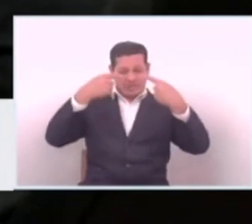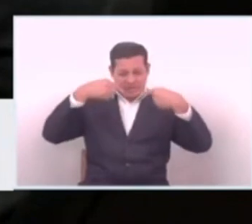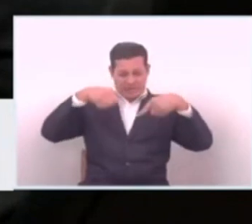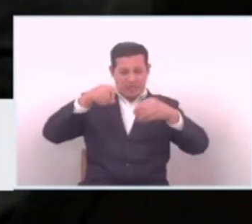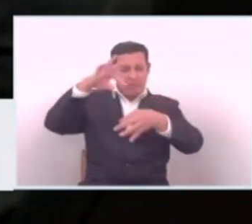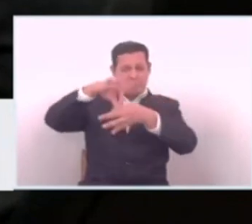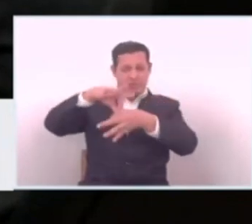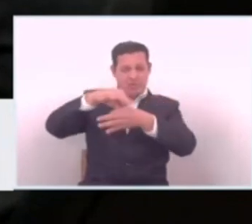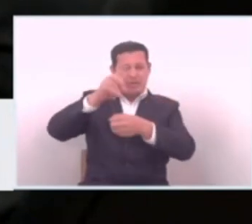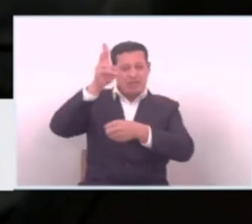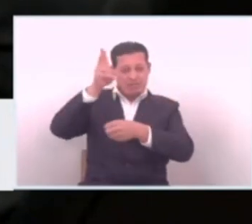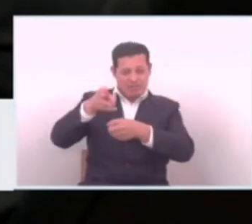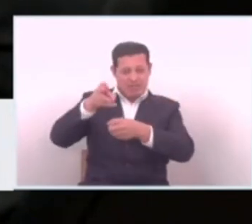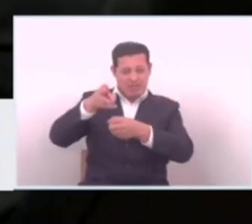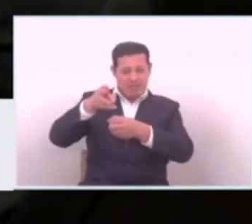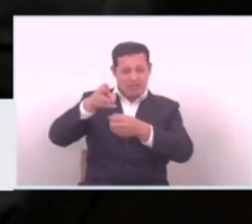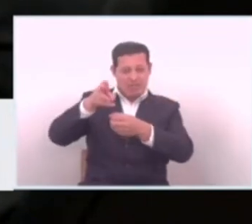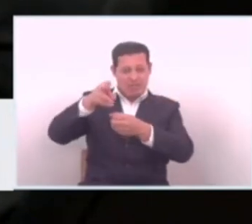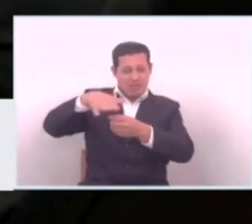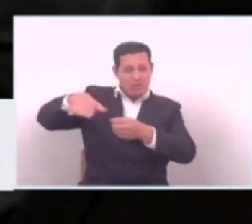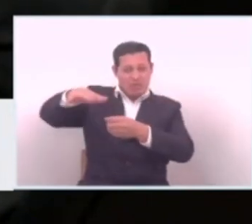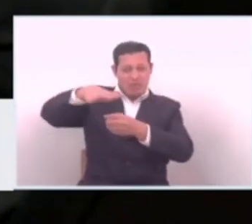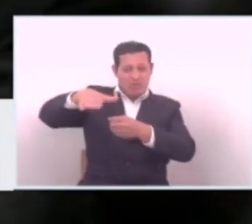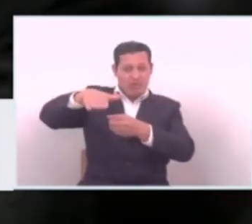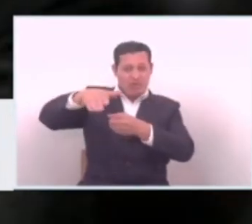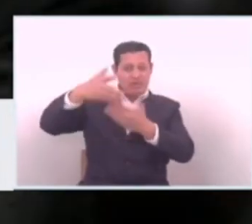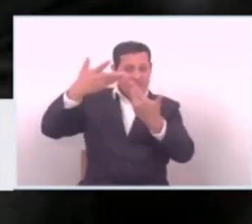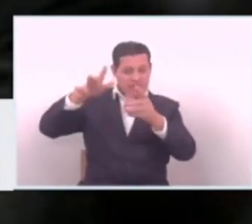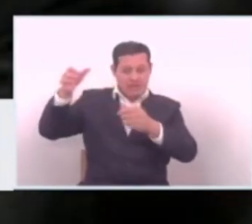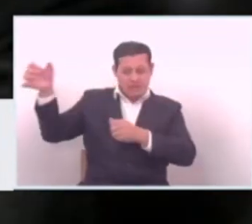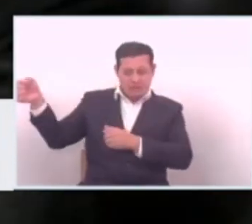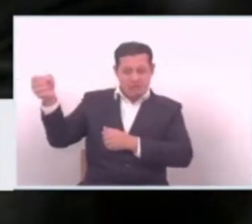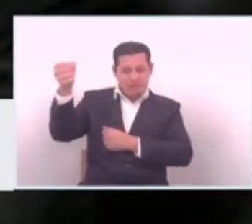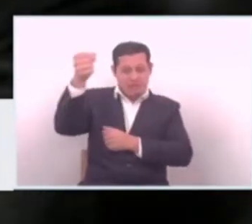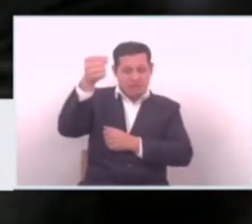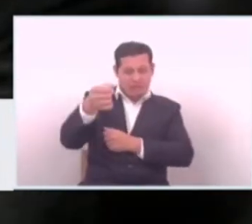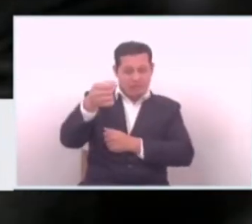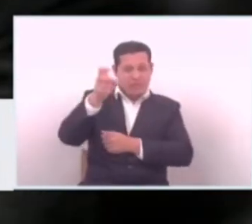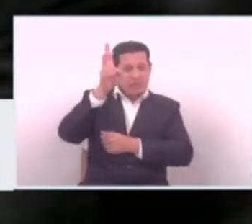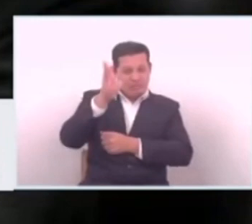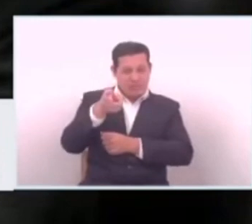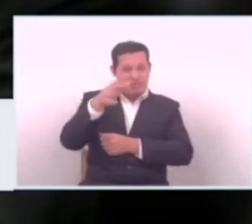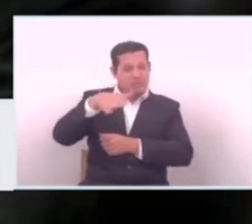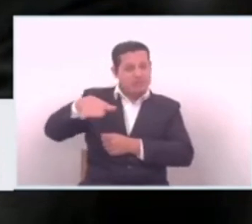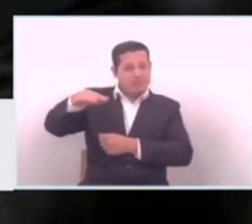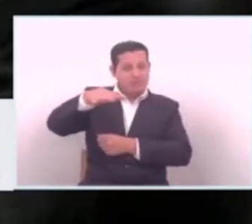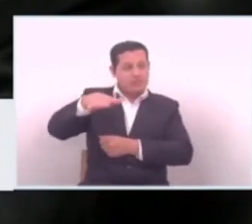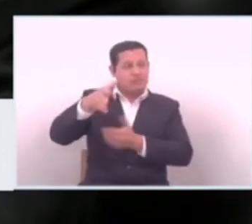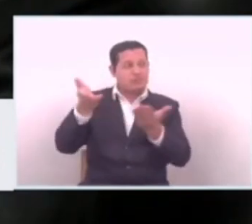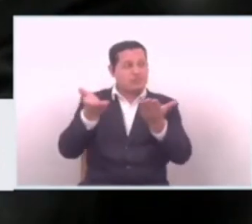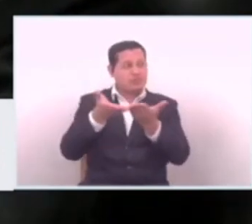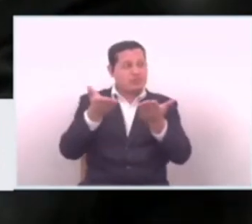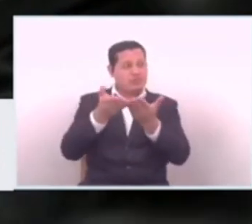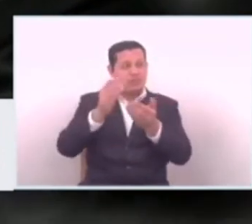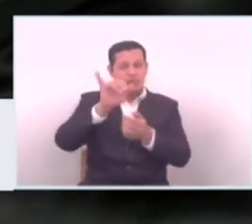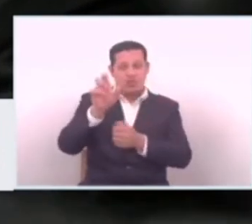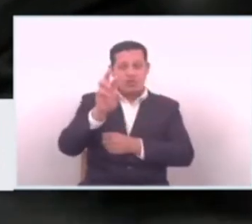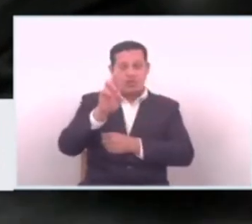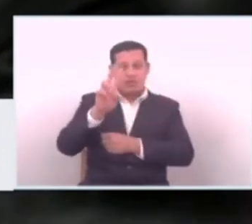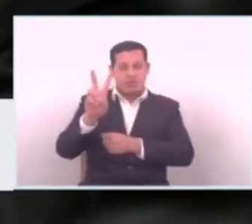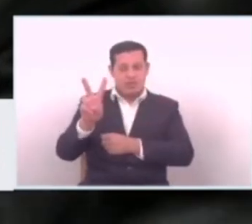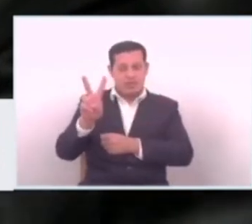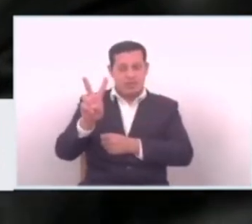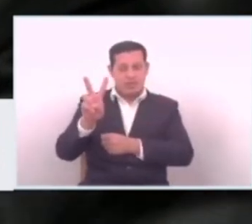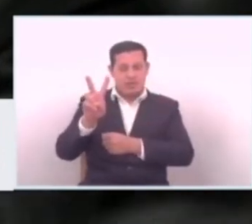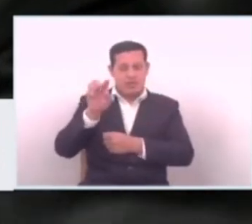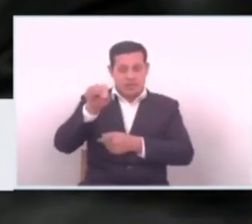votando en el centro de votación que tienen asignado lo van a seguir haciendo en las juntas receptoras